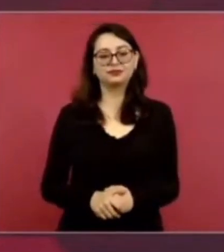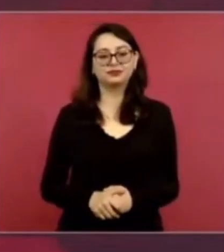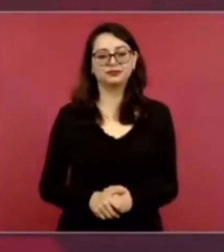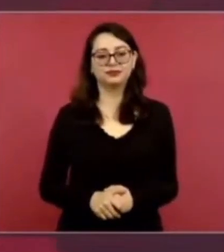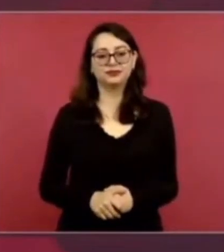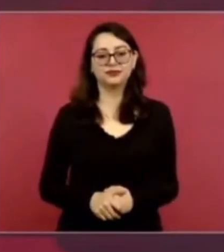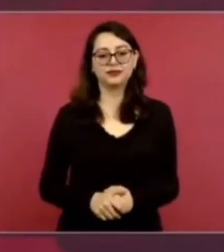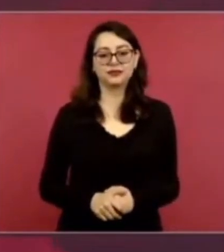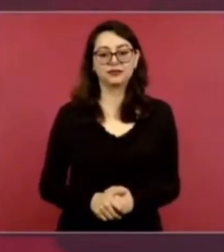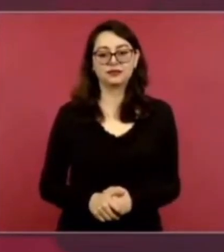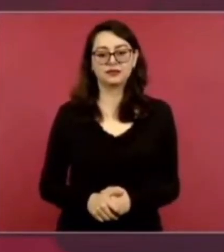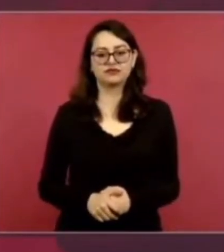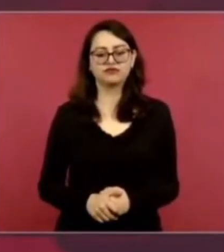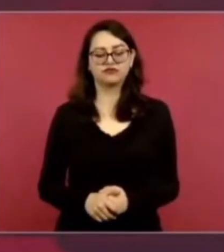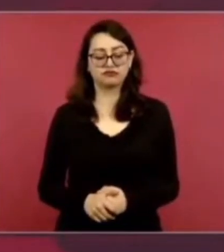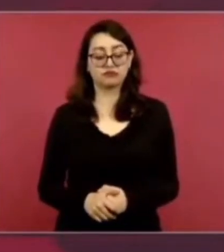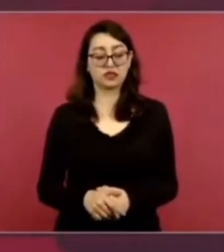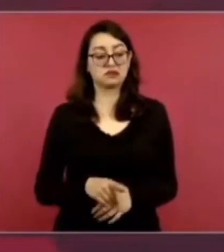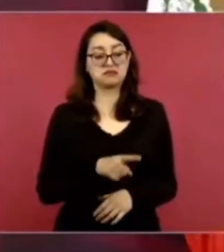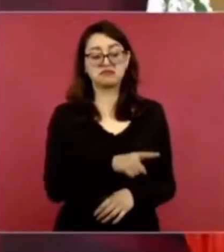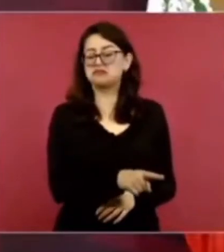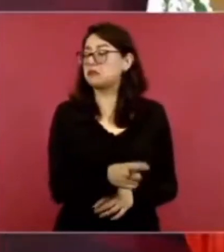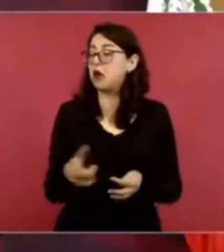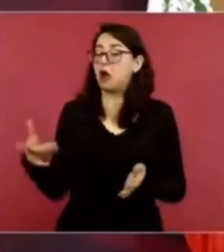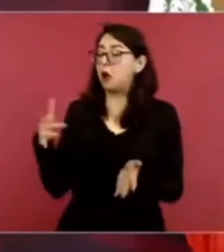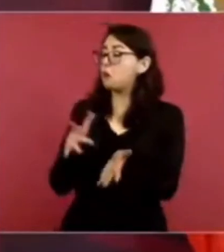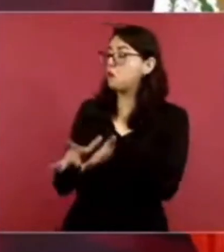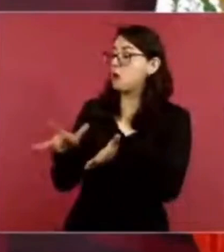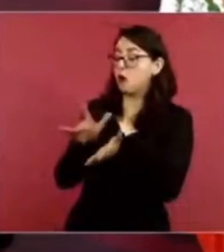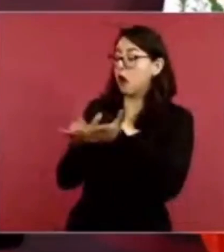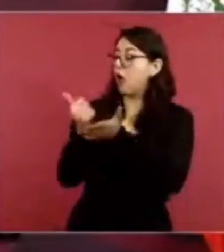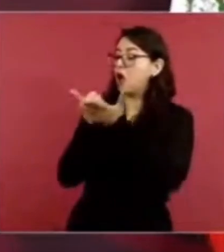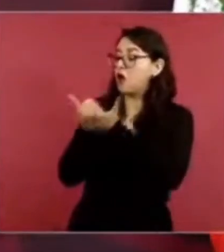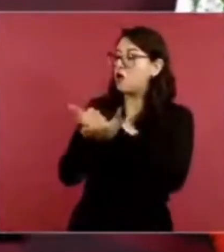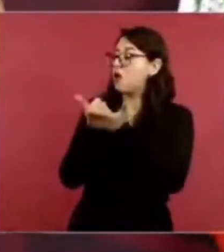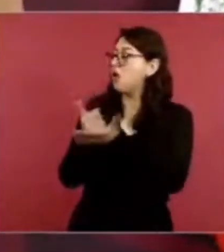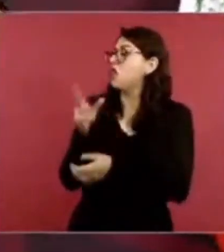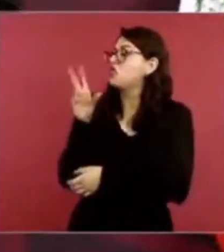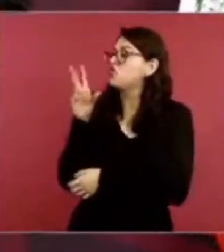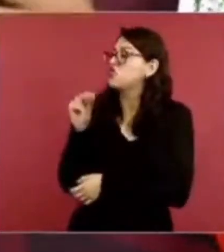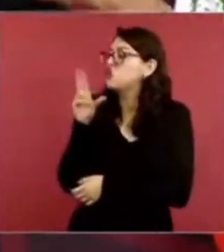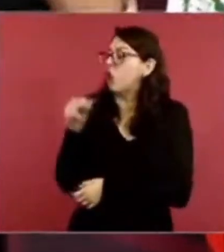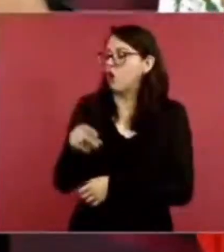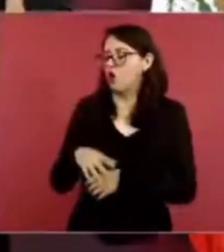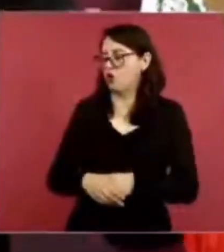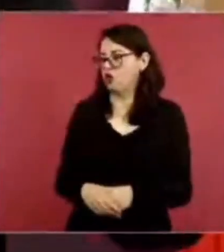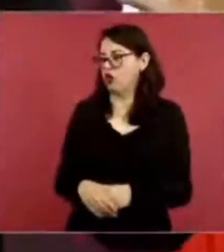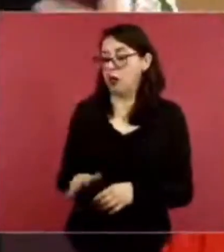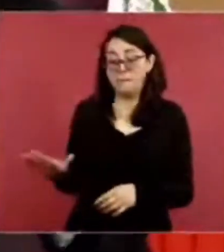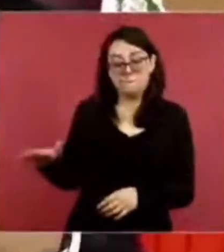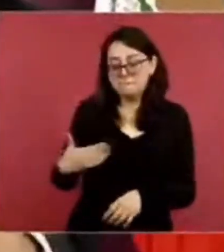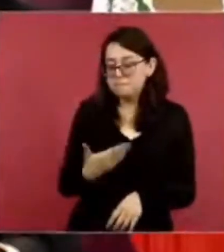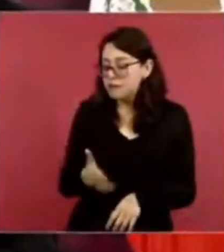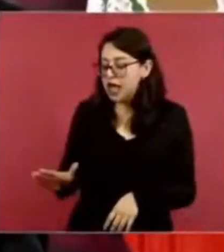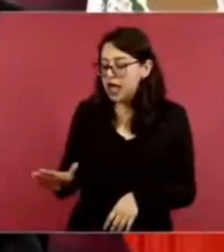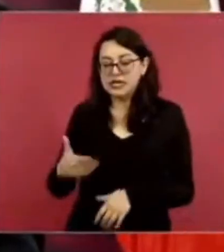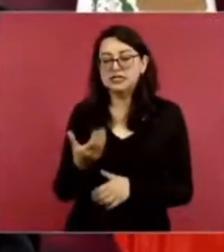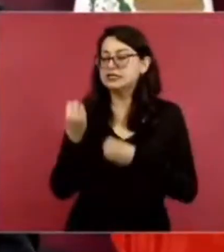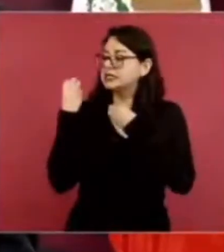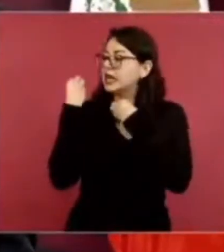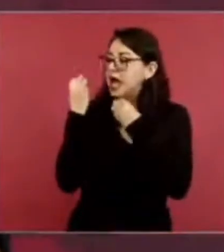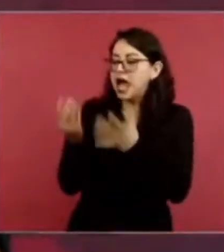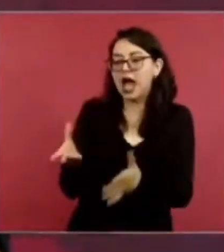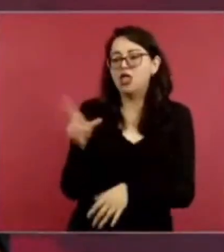de no les des pescado, que eso lo trajeron, ¿no?,